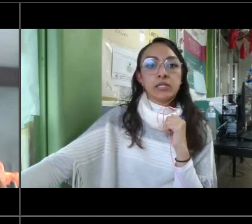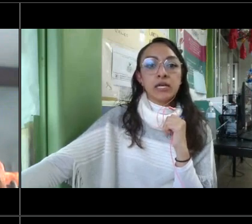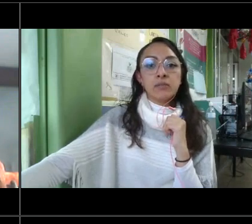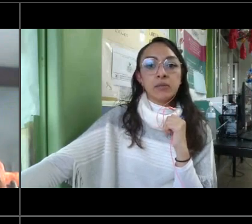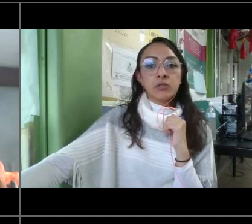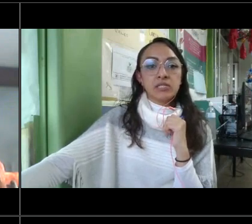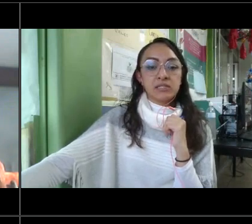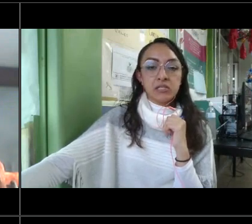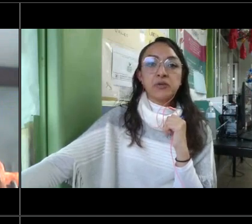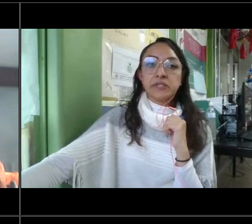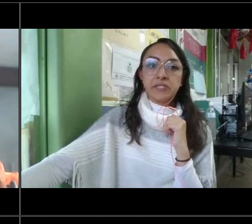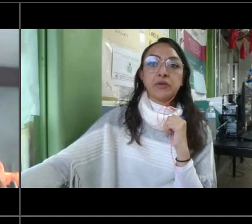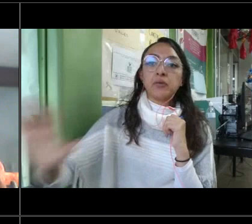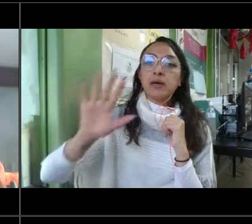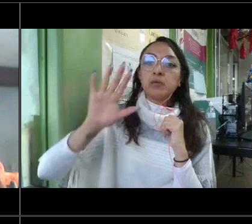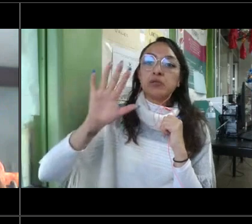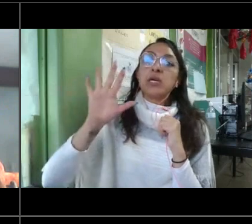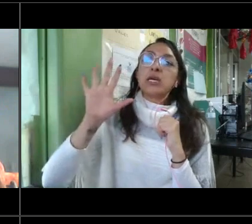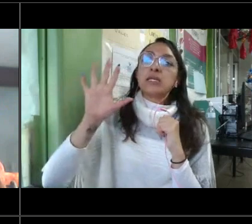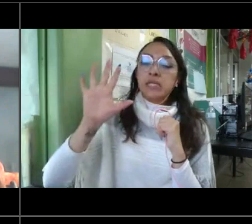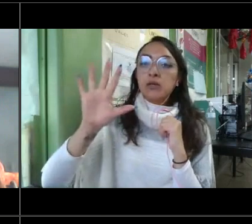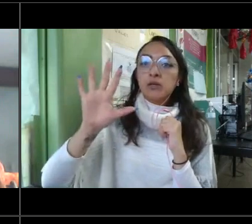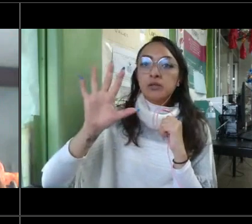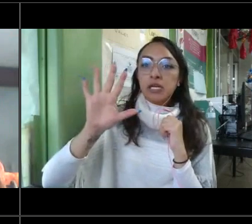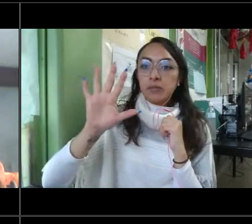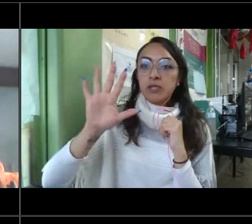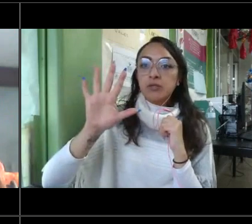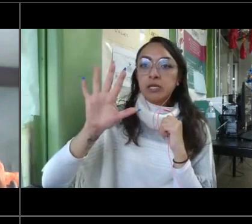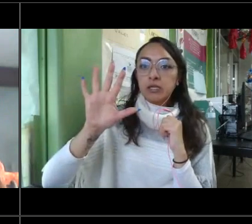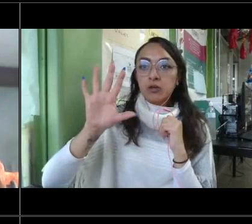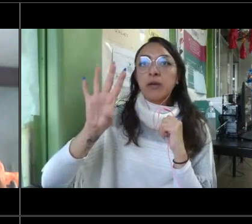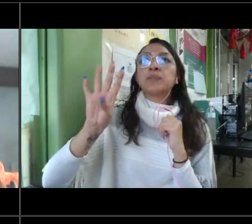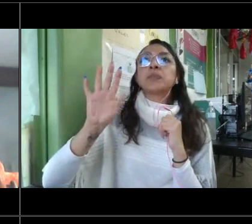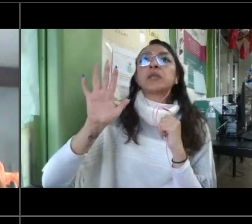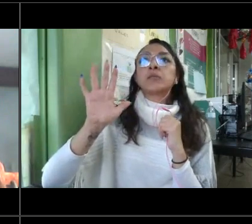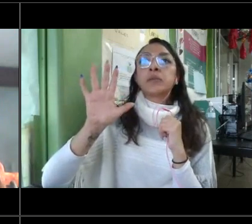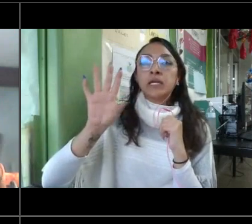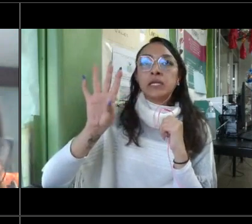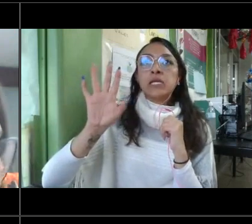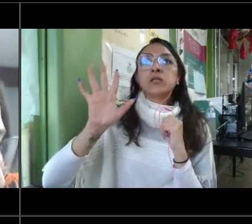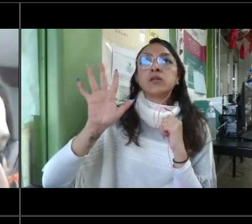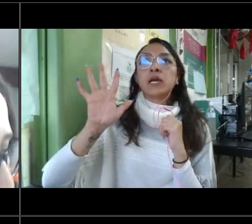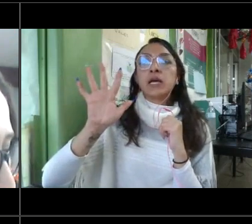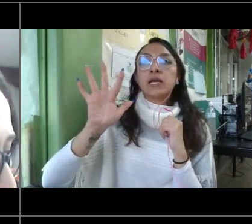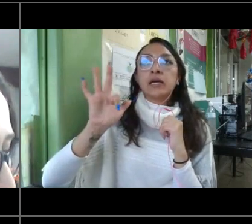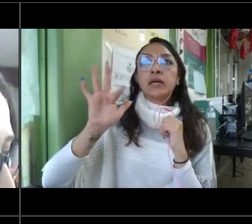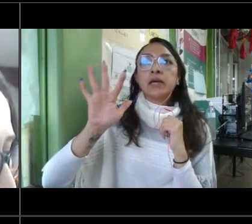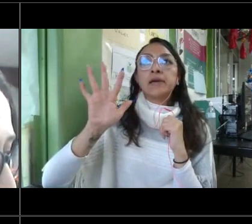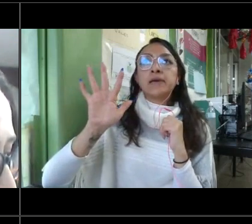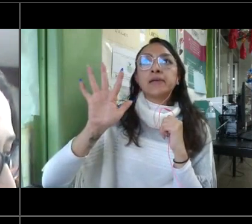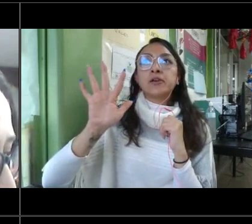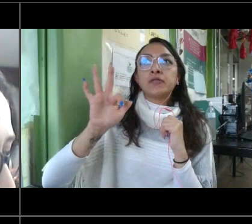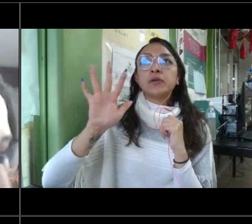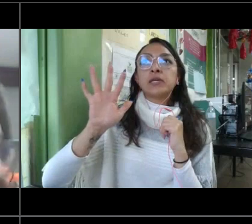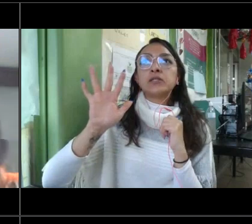hasta ahorita vamos de 5 en 5. Vamos, 5 los elementos del idioma. Mirada intencional,